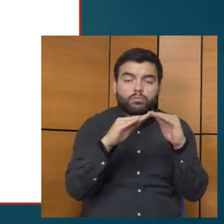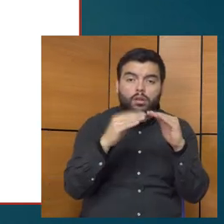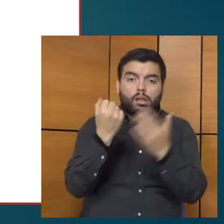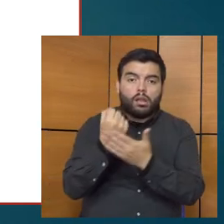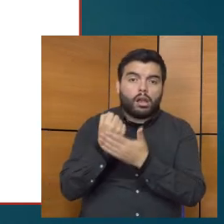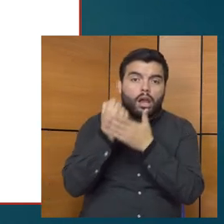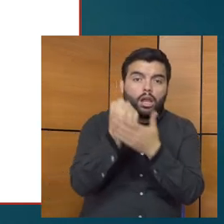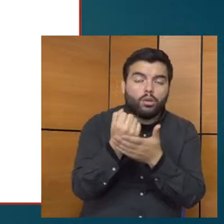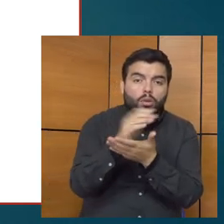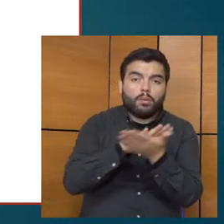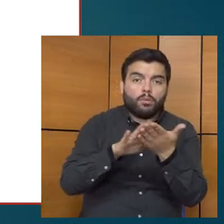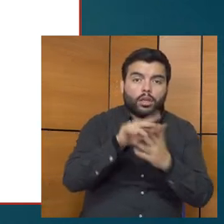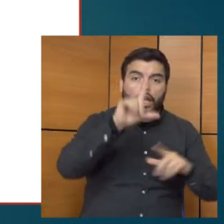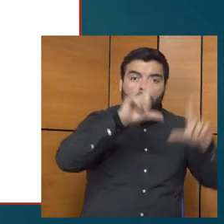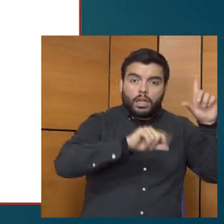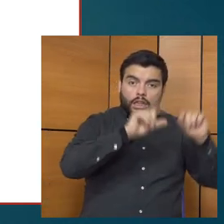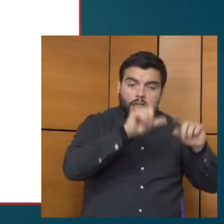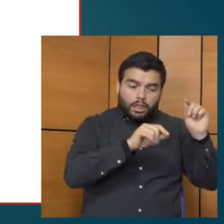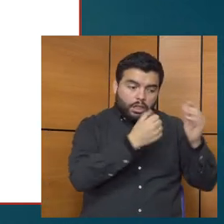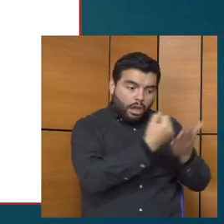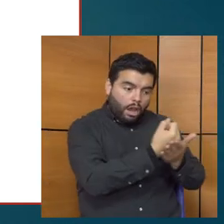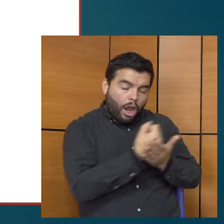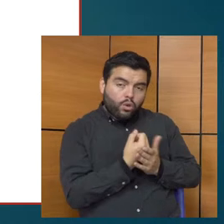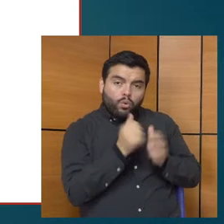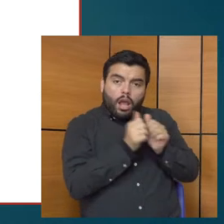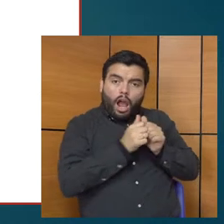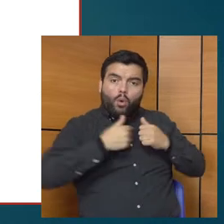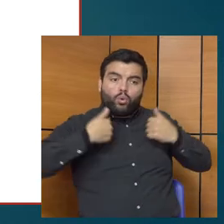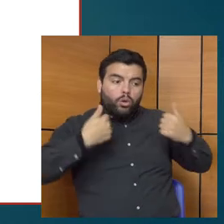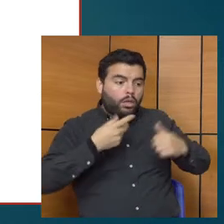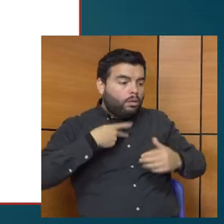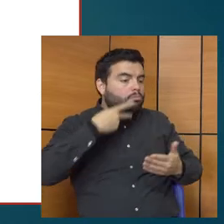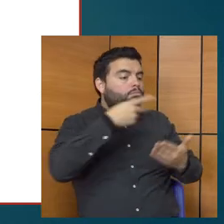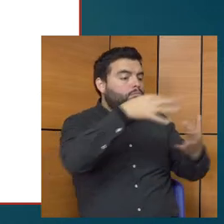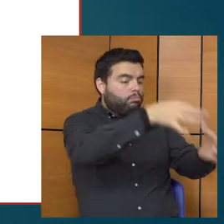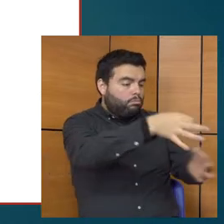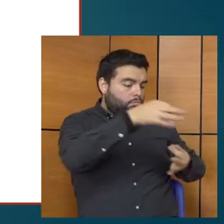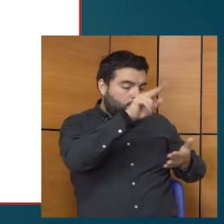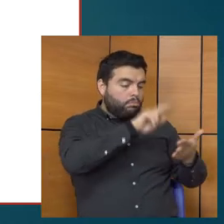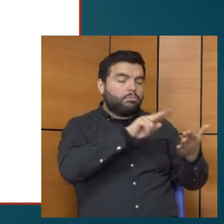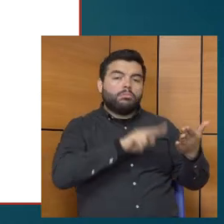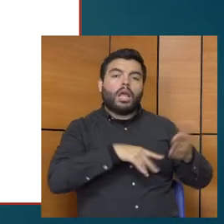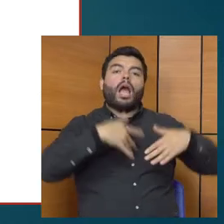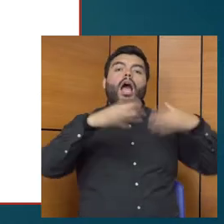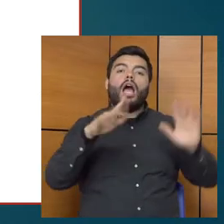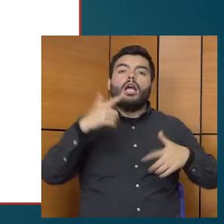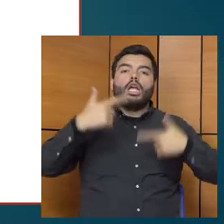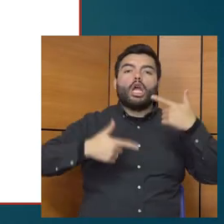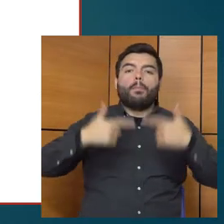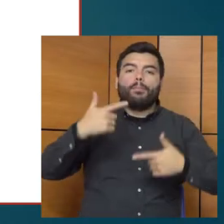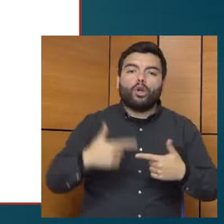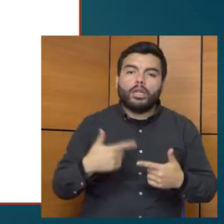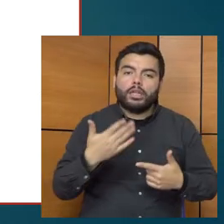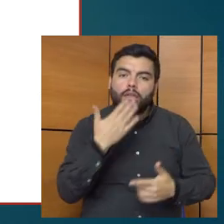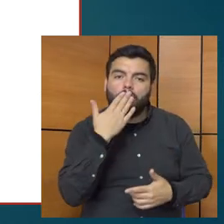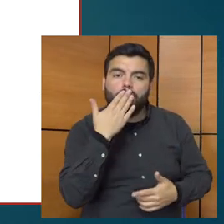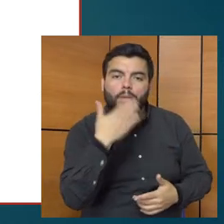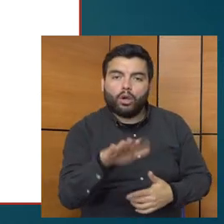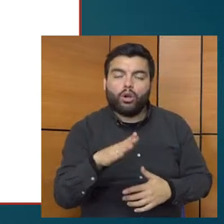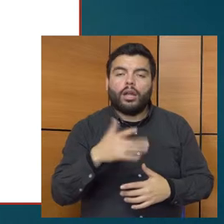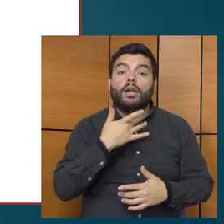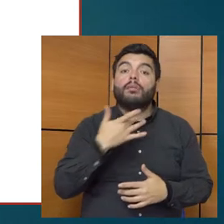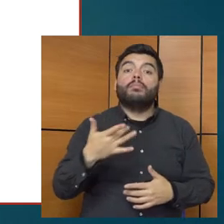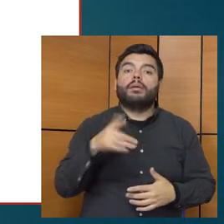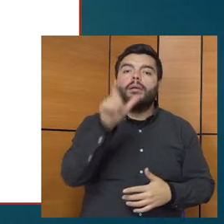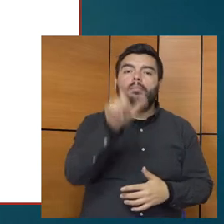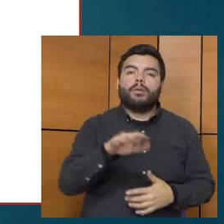y con los resultados de estos estudios ayudan a las autoridades para saber qué tipo de políticas son más adecuadas para que estas